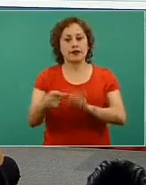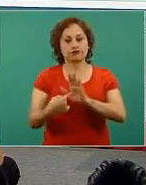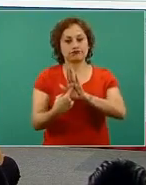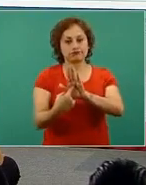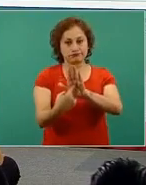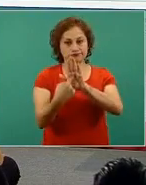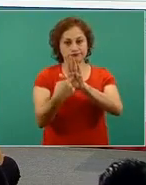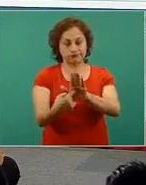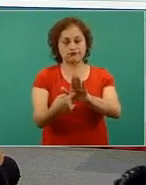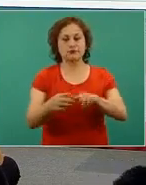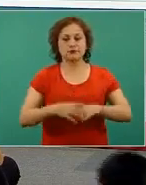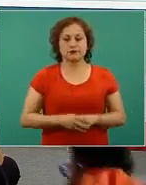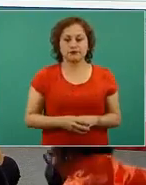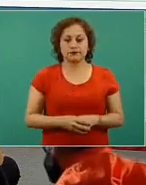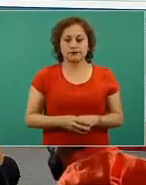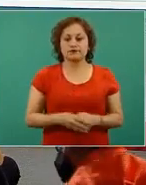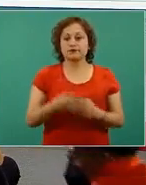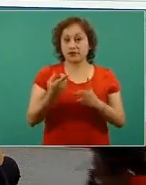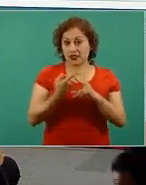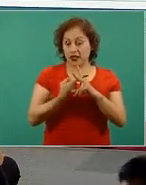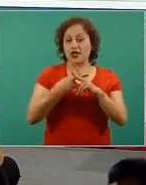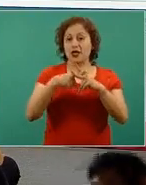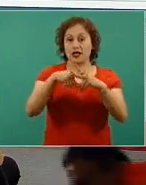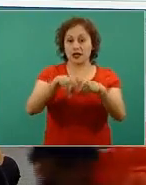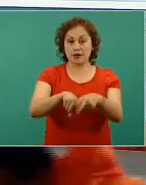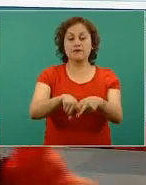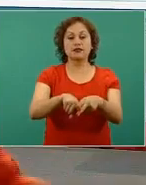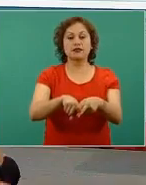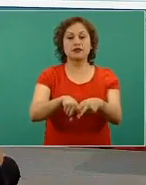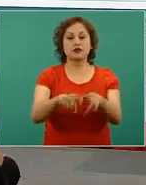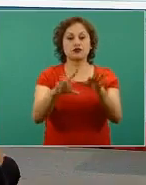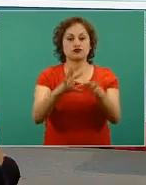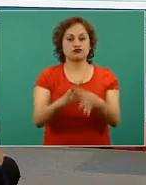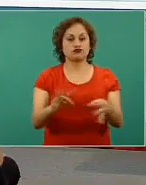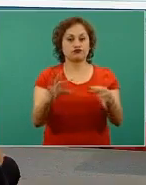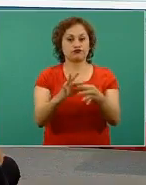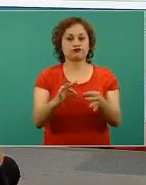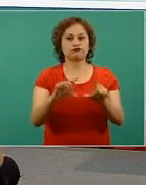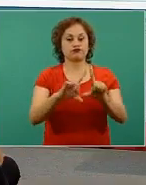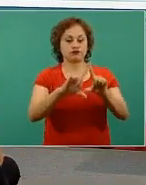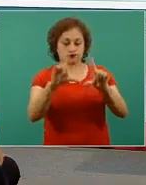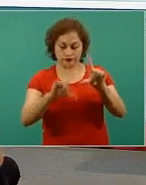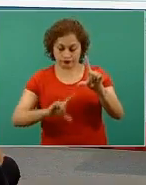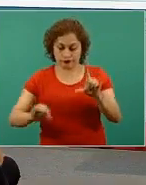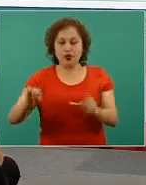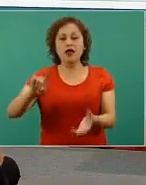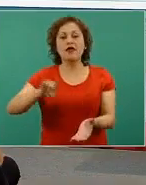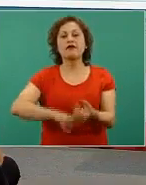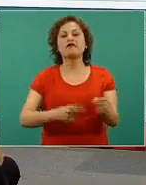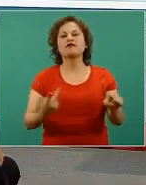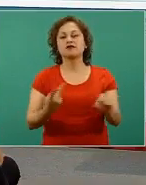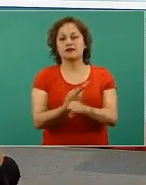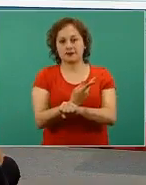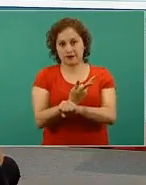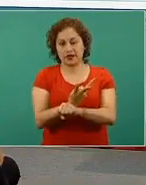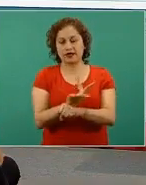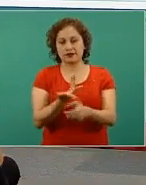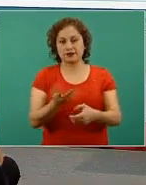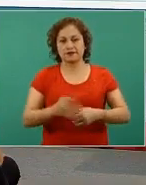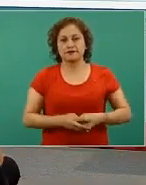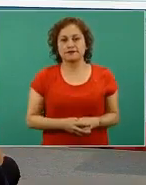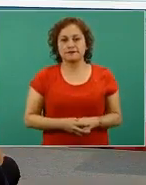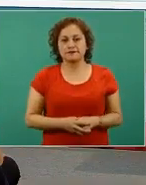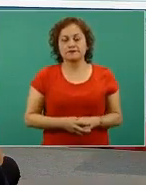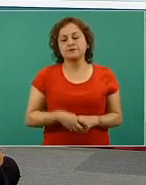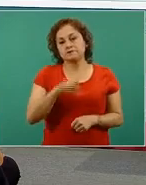supuesto, iniciaremos con el panorama nacional. Y pues bueno, agradecemos como siempre